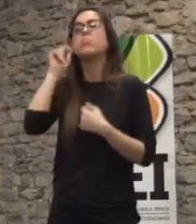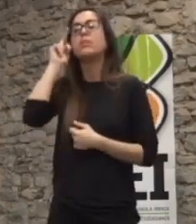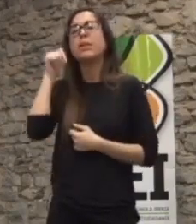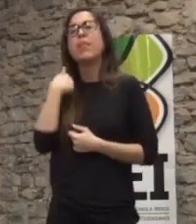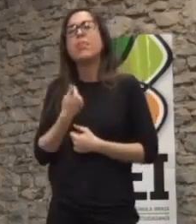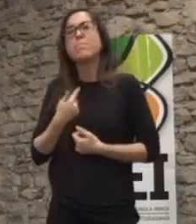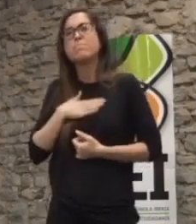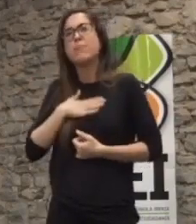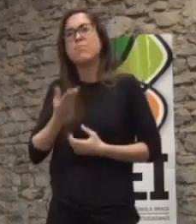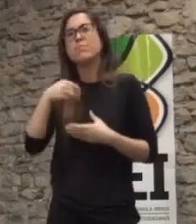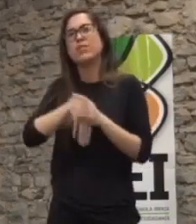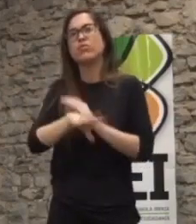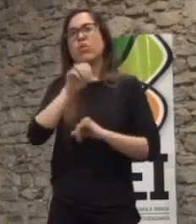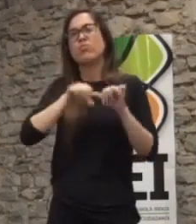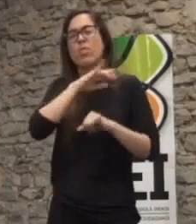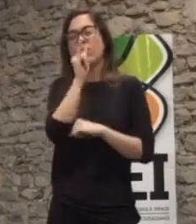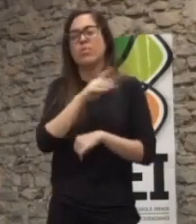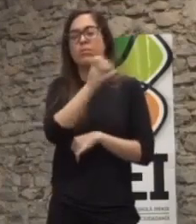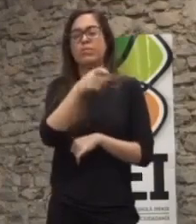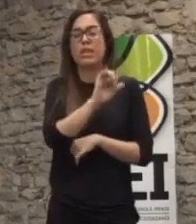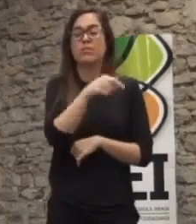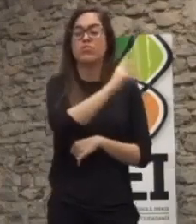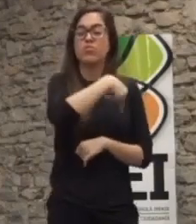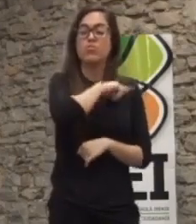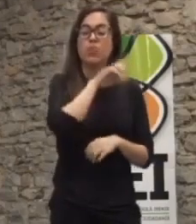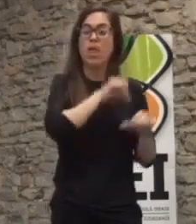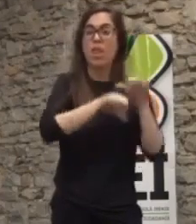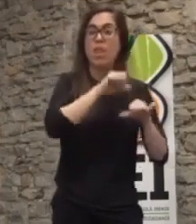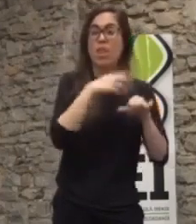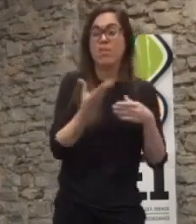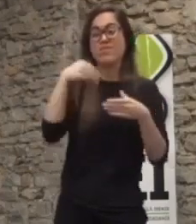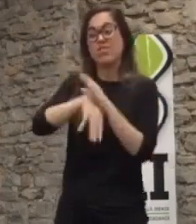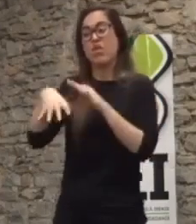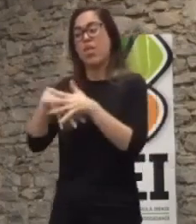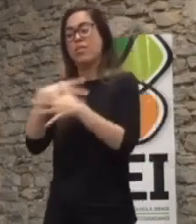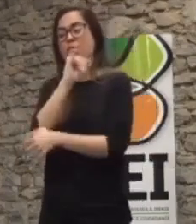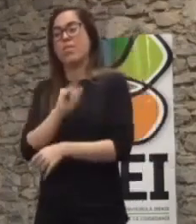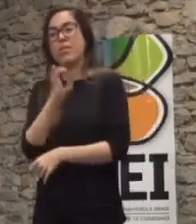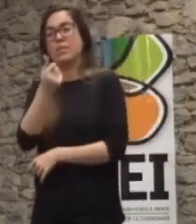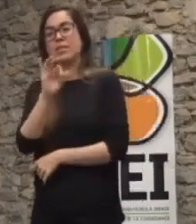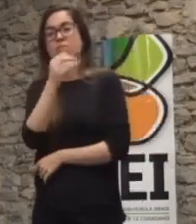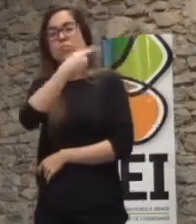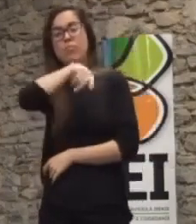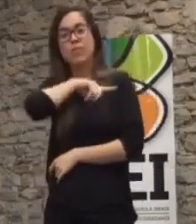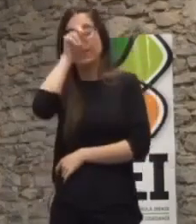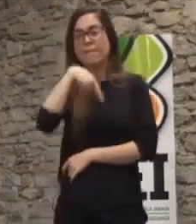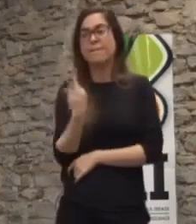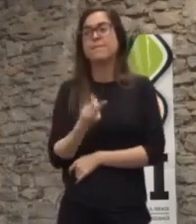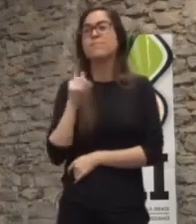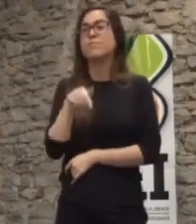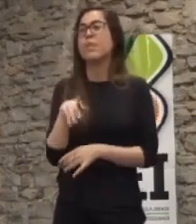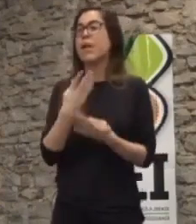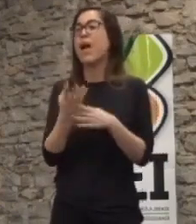Red ZAS. Desde Amecadi somos una entidad que pertenece a la Red ZAS y también somos facilitadoras de redes de